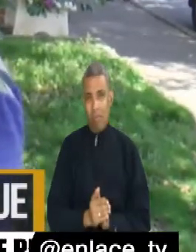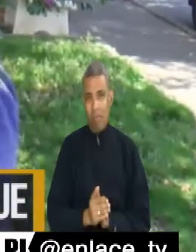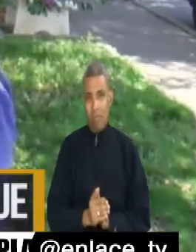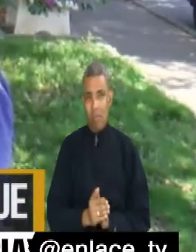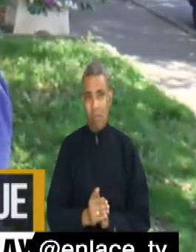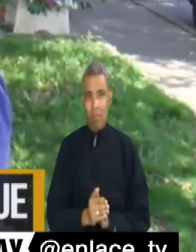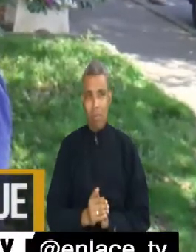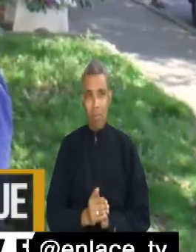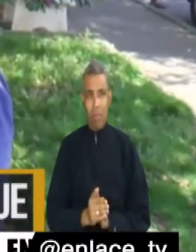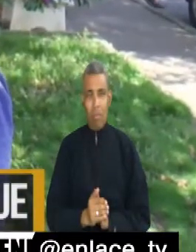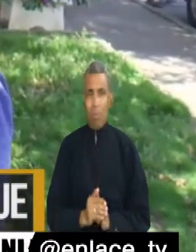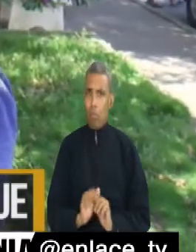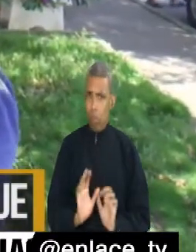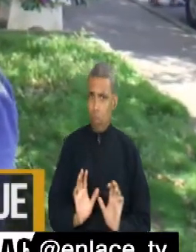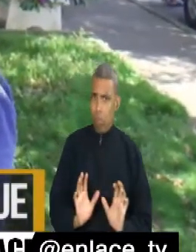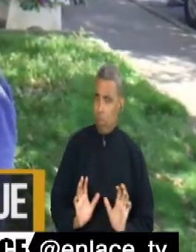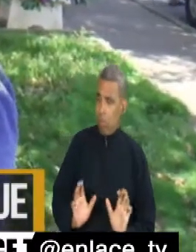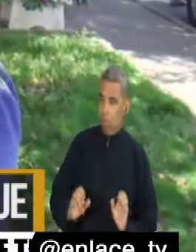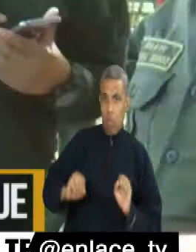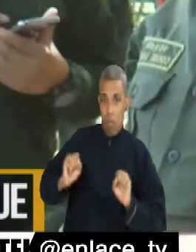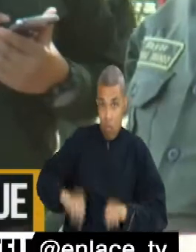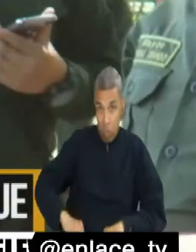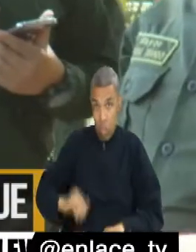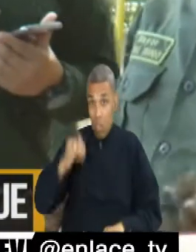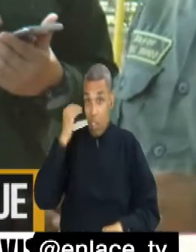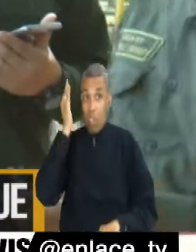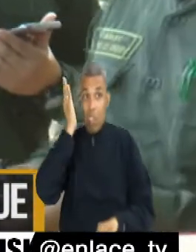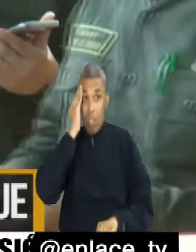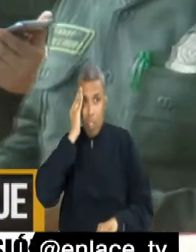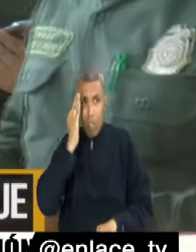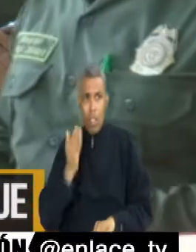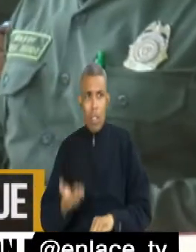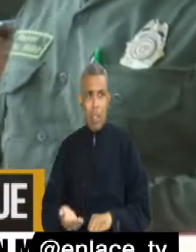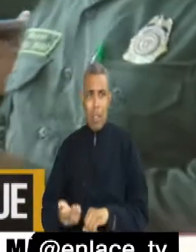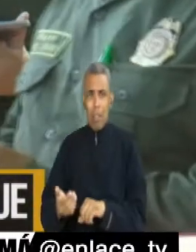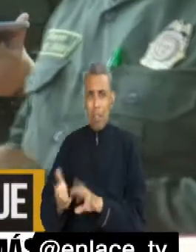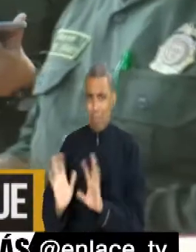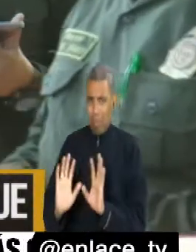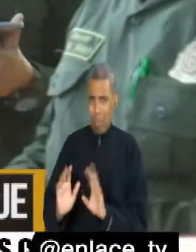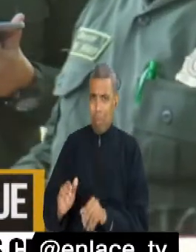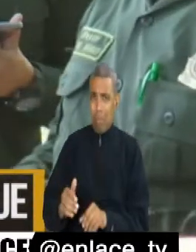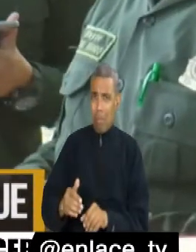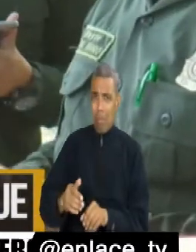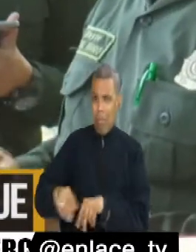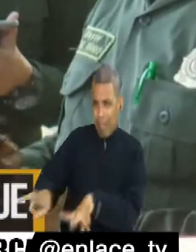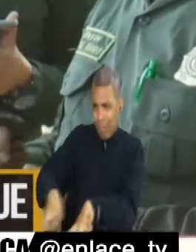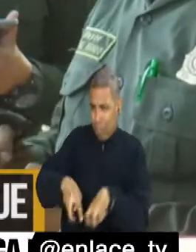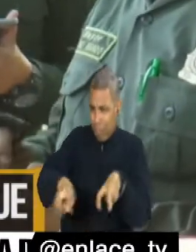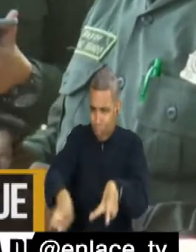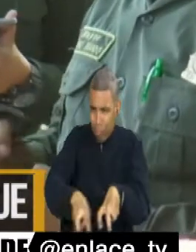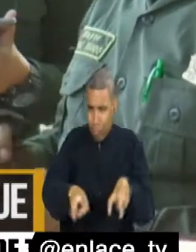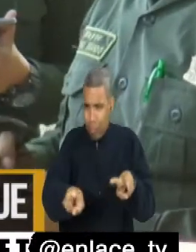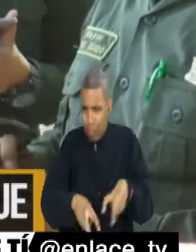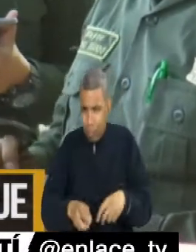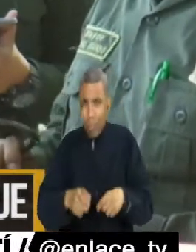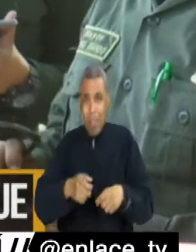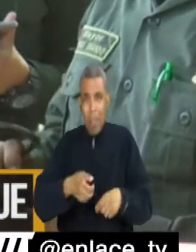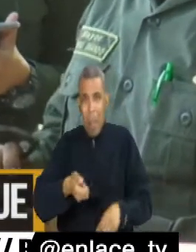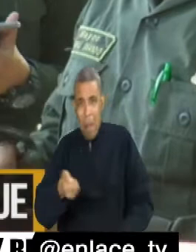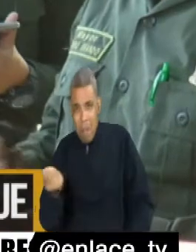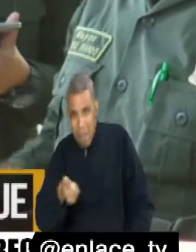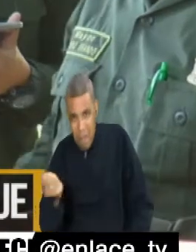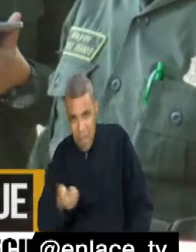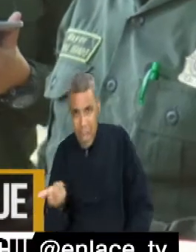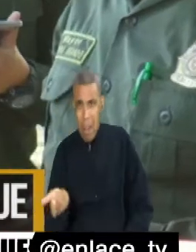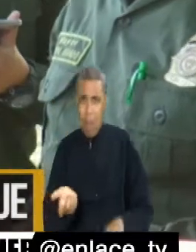más, plátano y frijol, maíz. Y los niños ya no acostumbran a ello y se